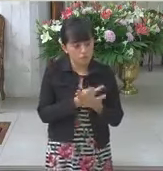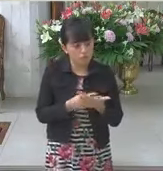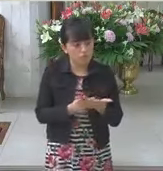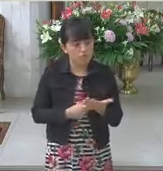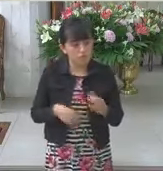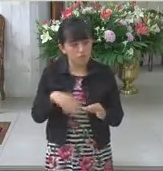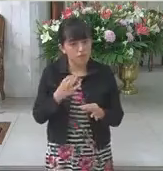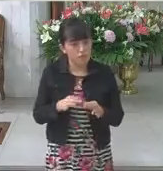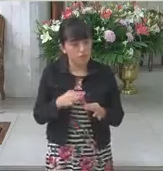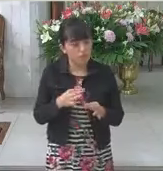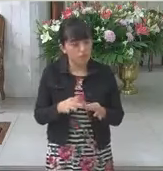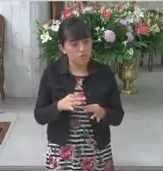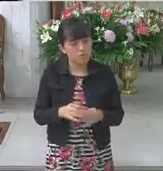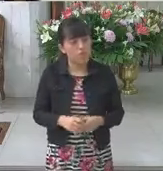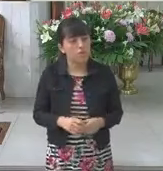a